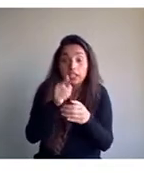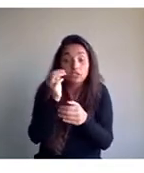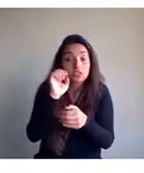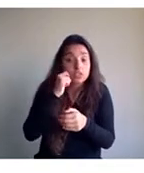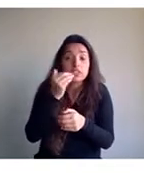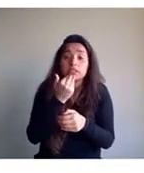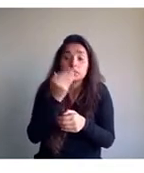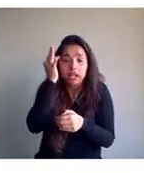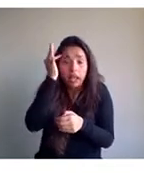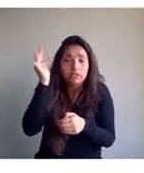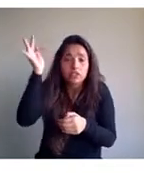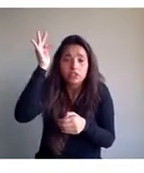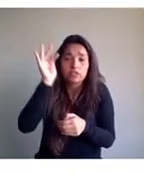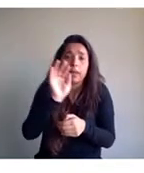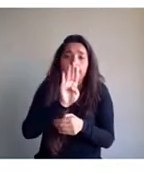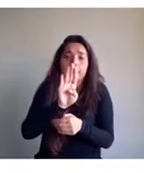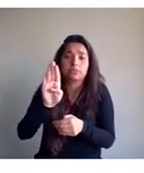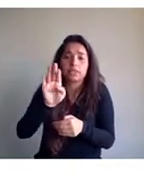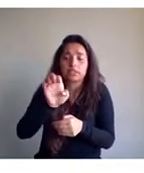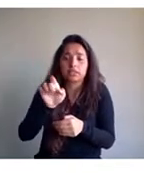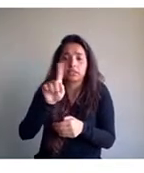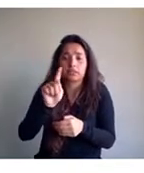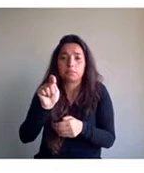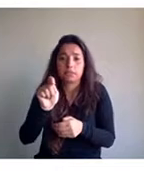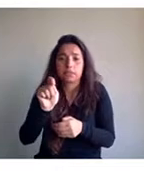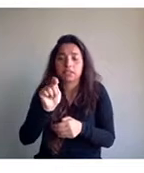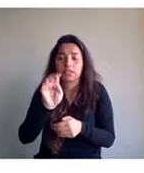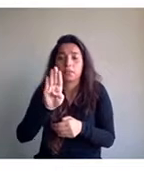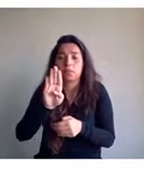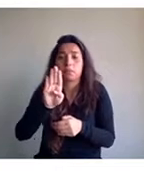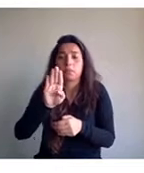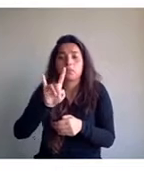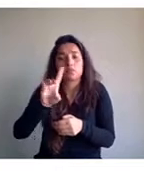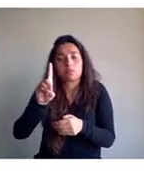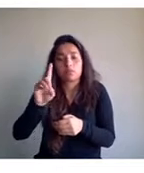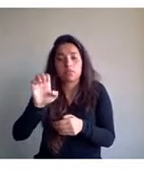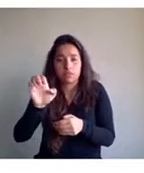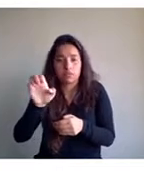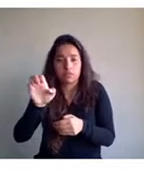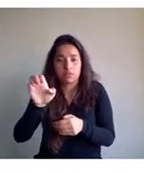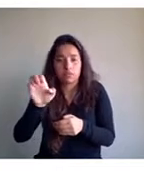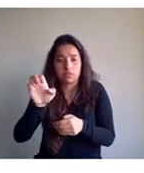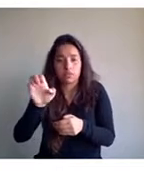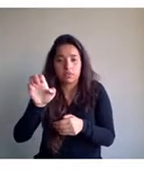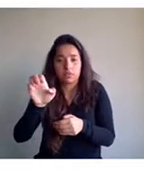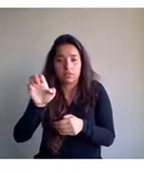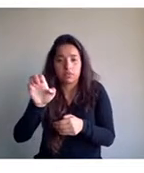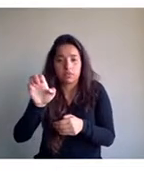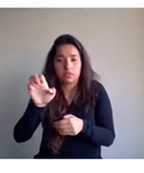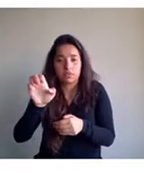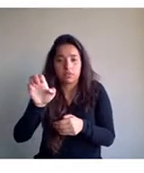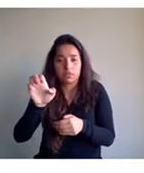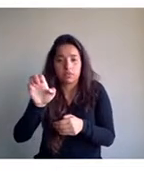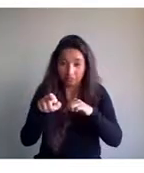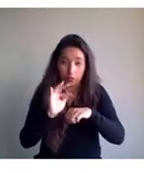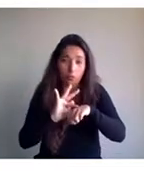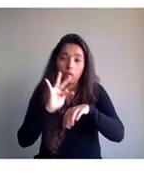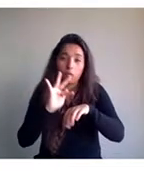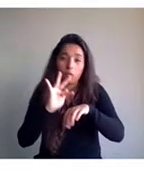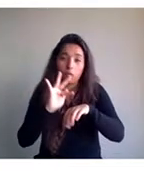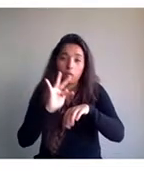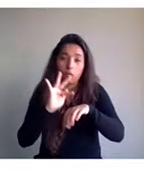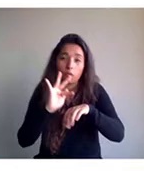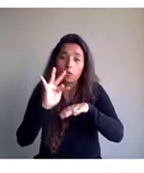primera actividad y para eso la cooperación entre varios los es fundamental para cooperar supone el sector